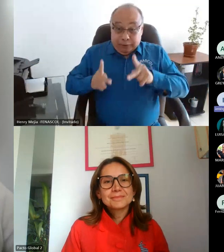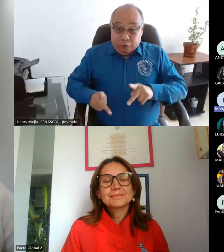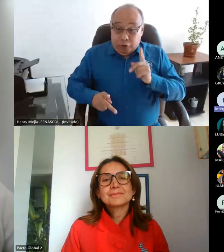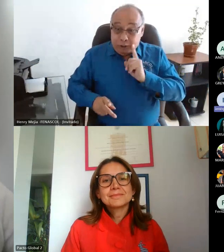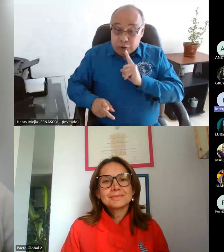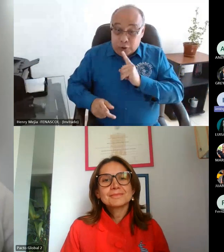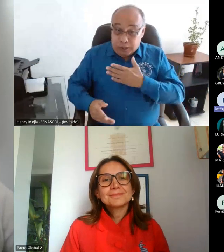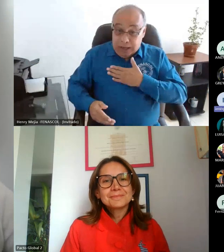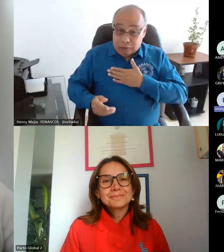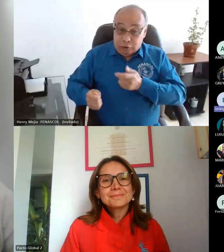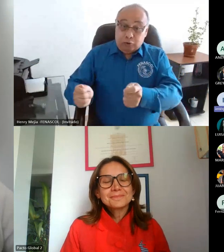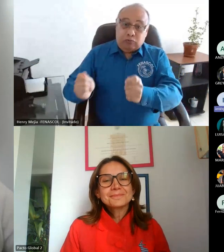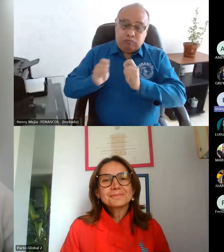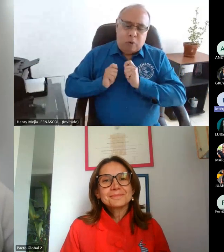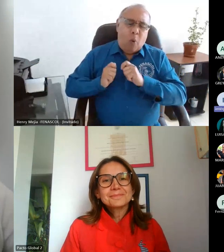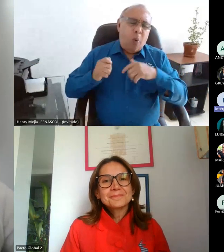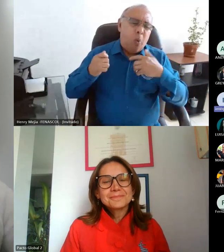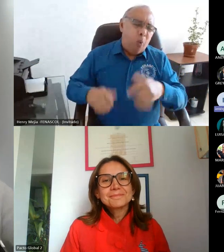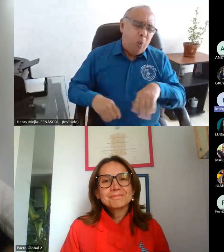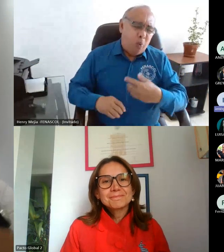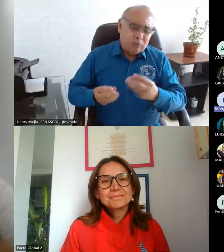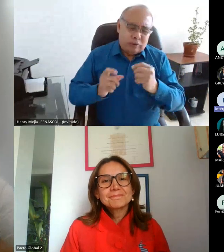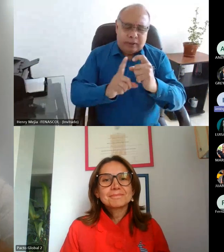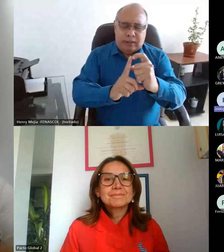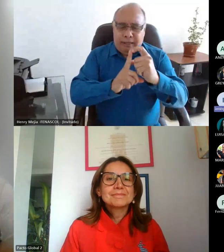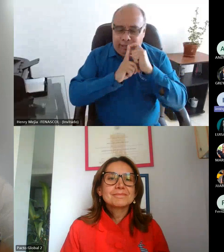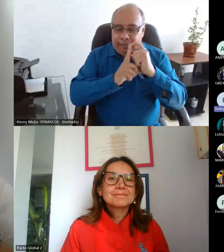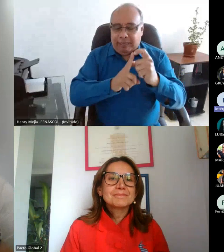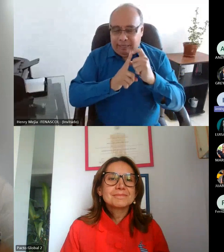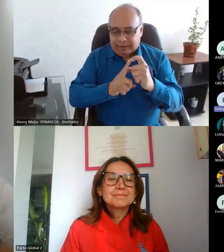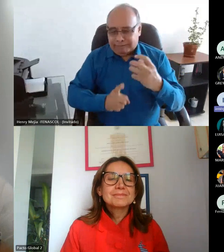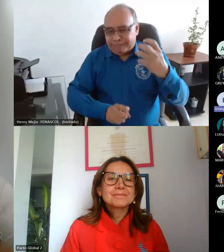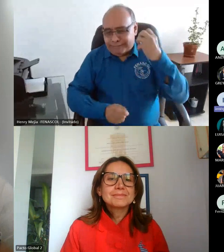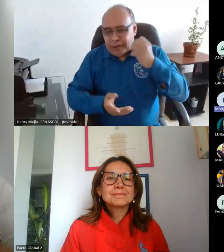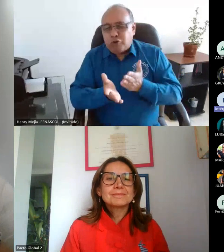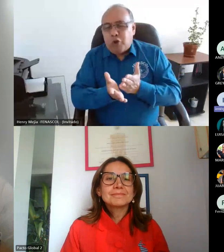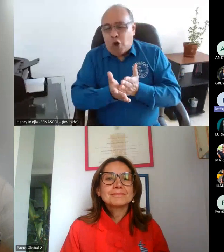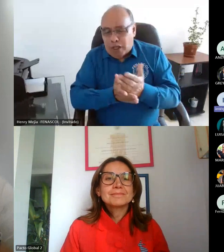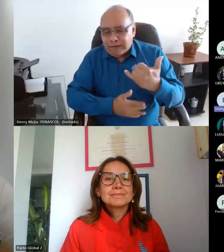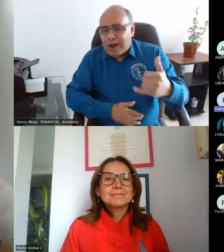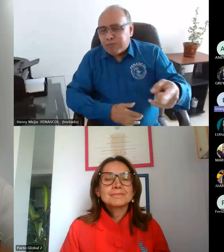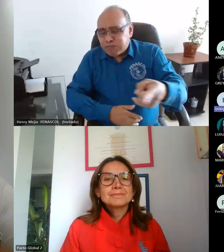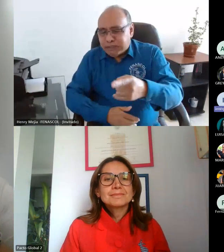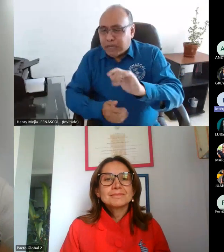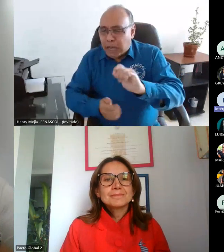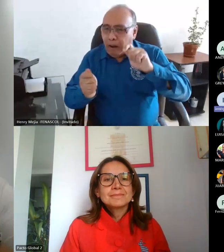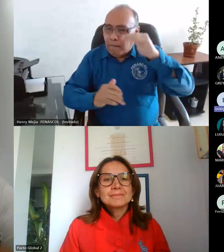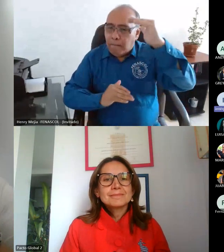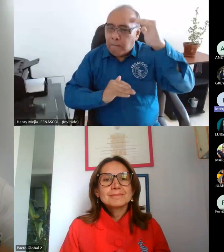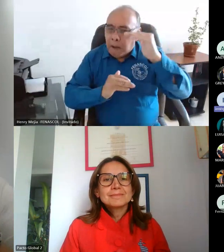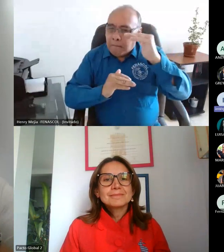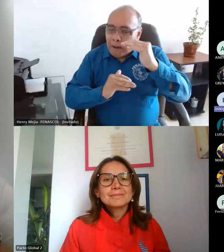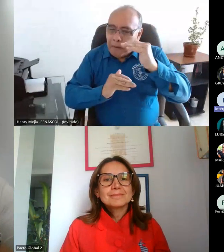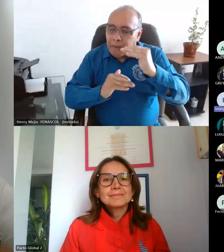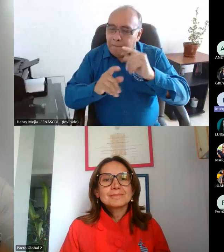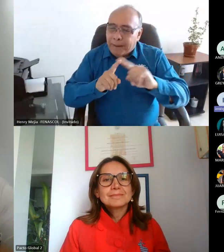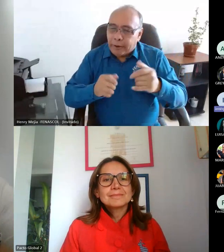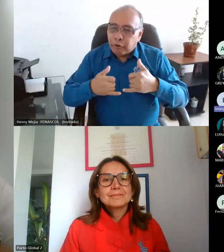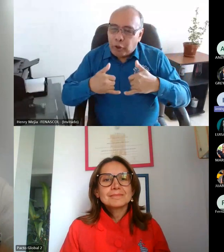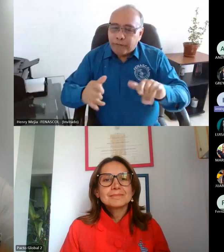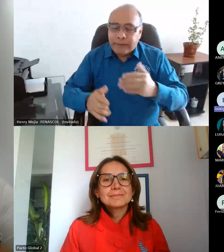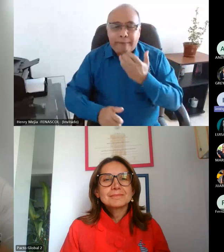estudiantes y las personas sordas pues prácticamente hemos recibido eh